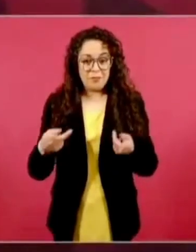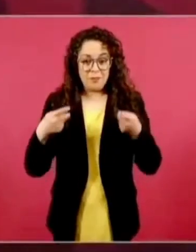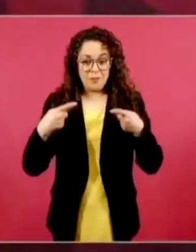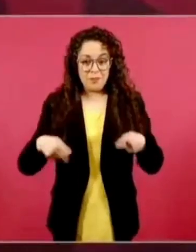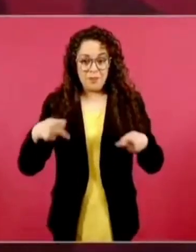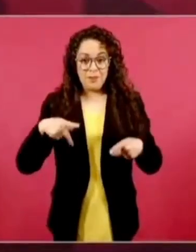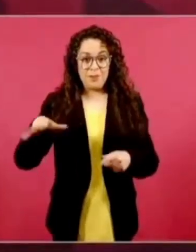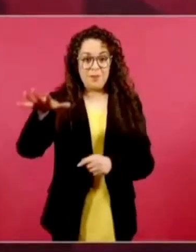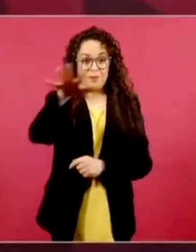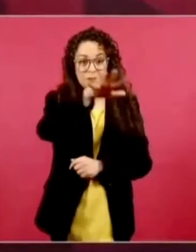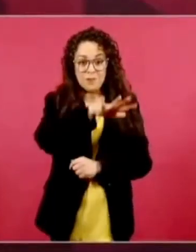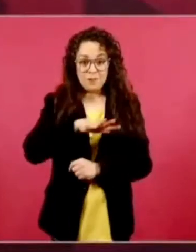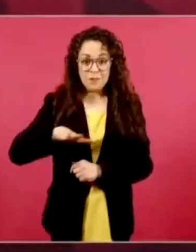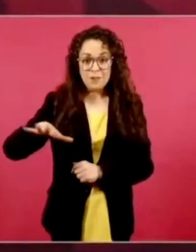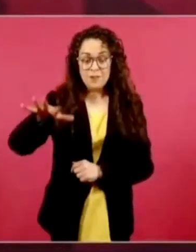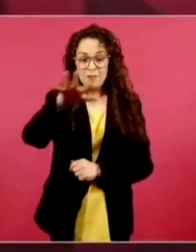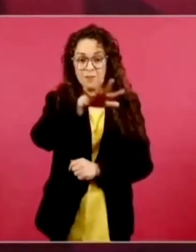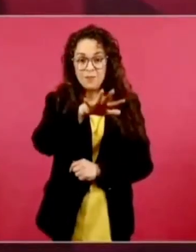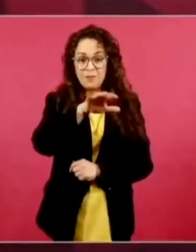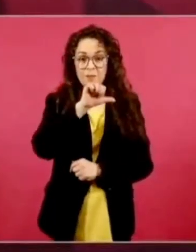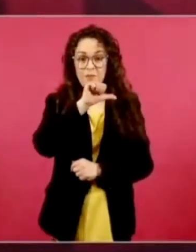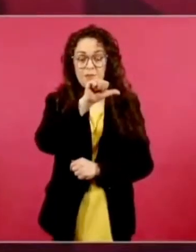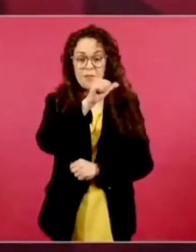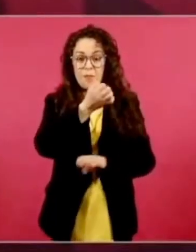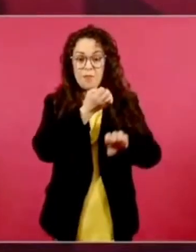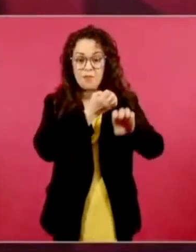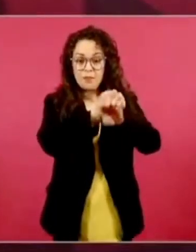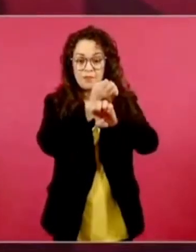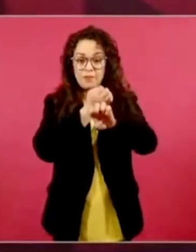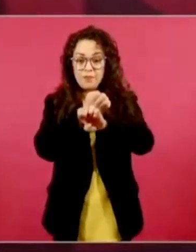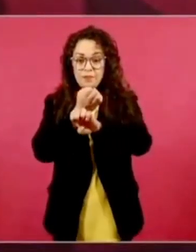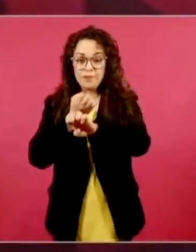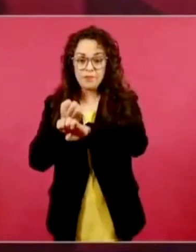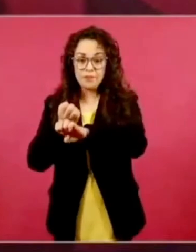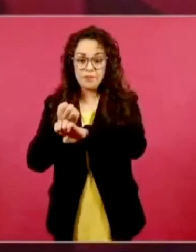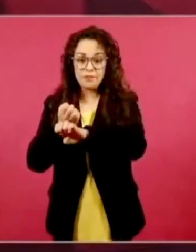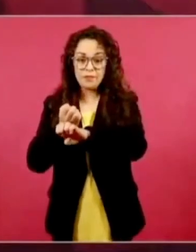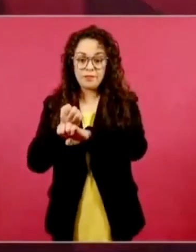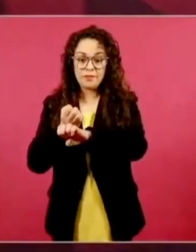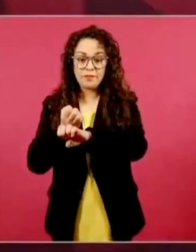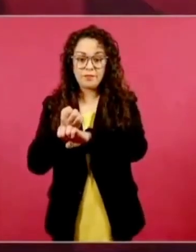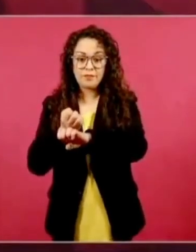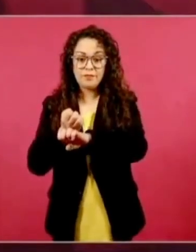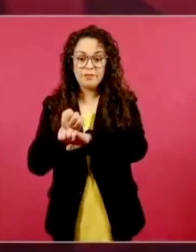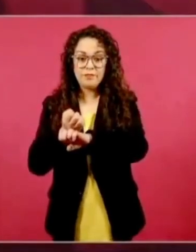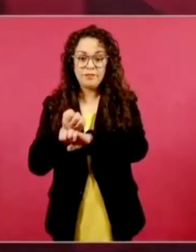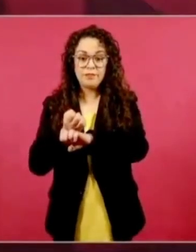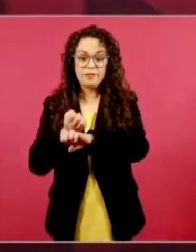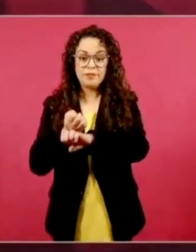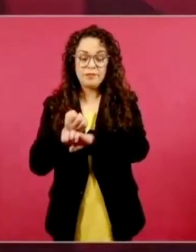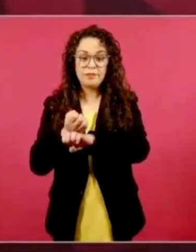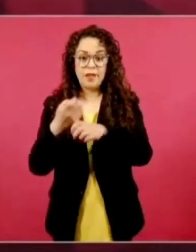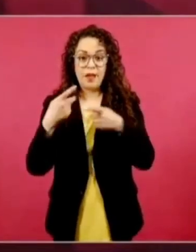en los 16 estados donde hay más